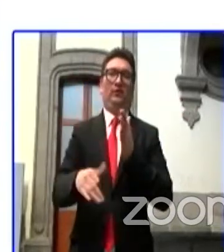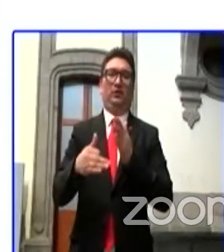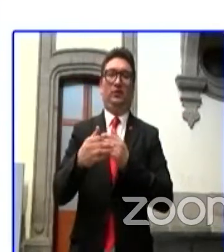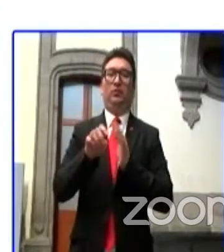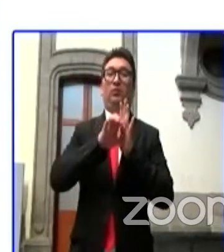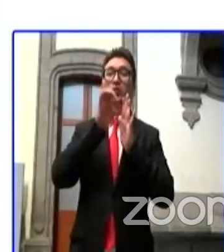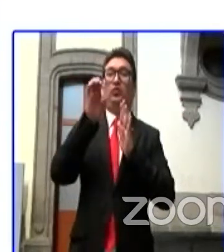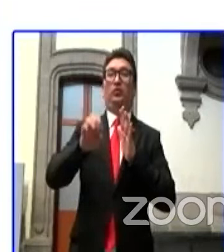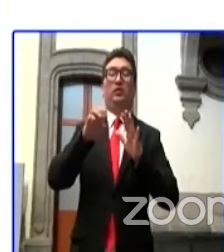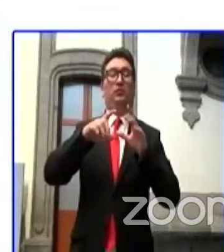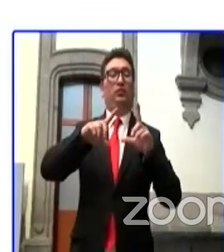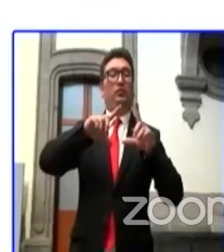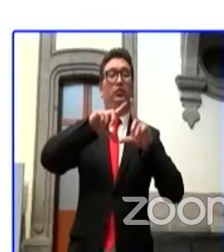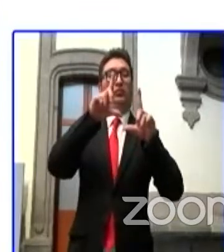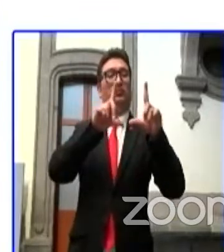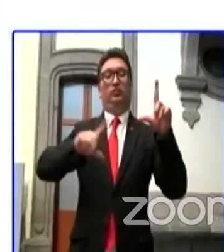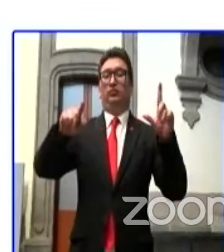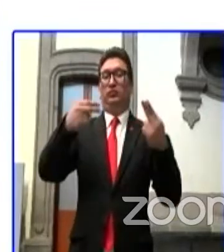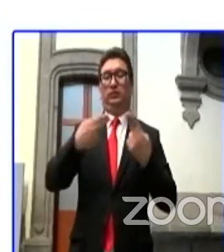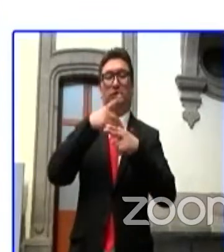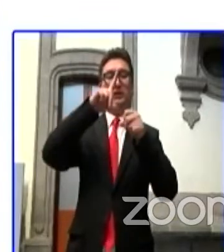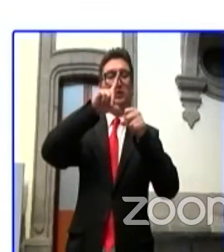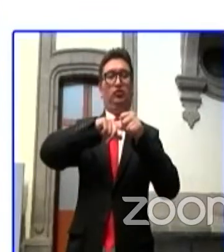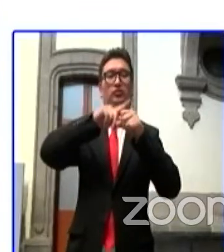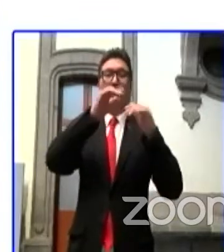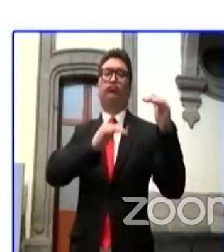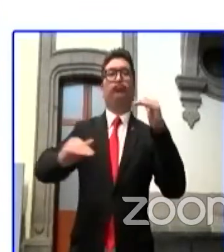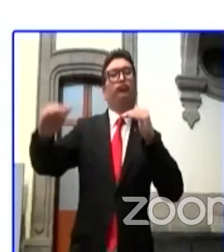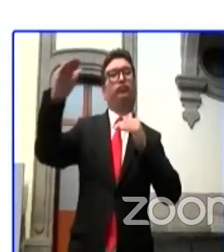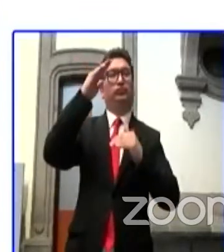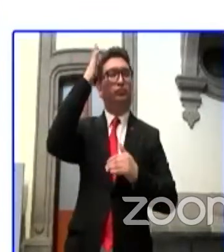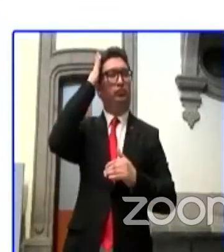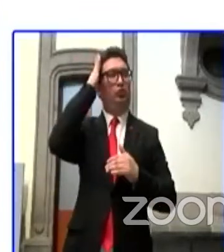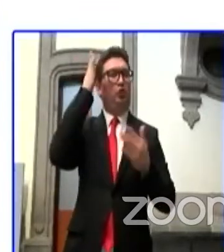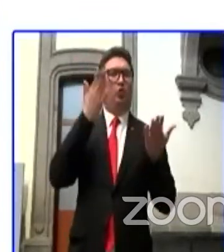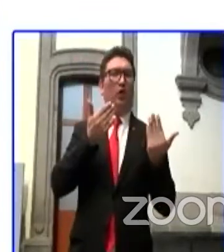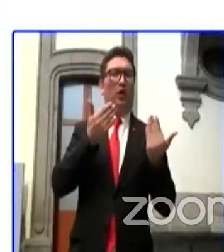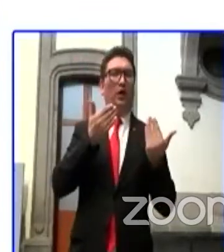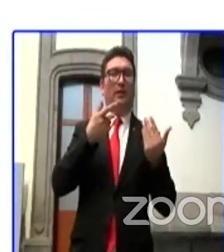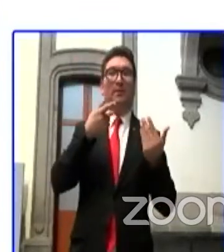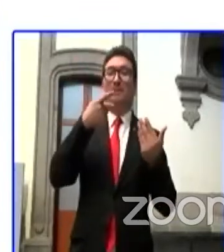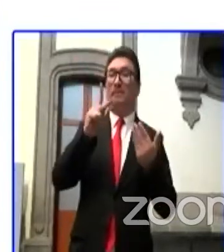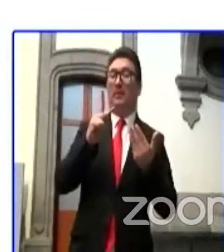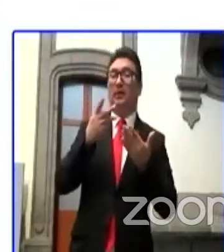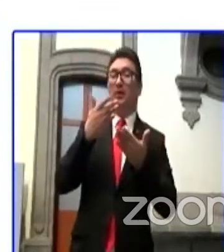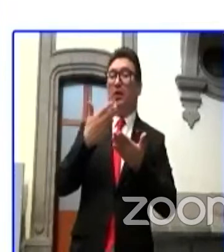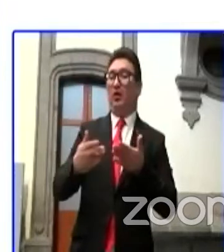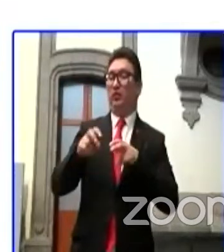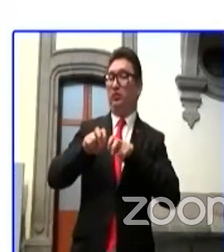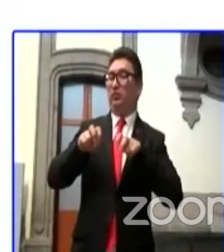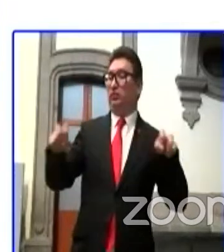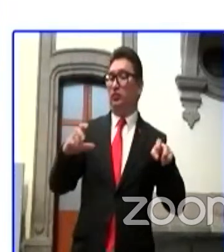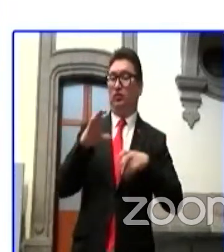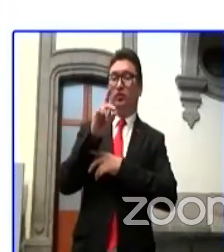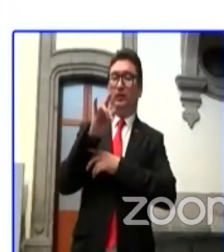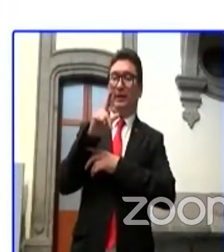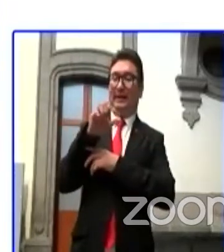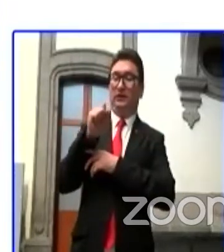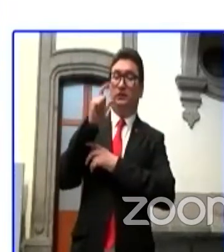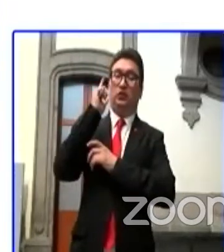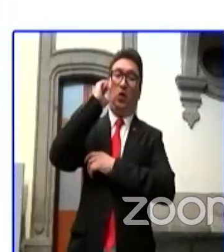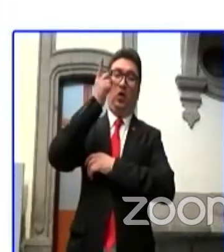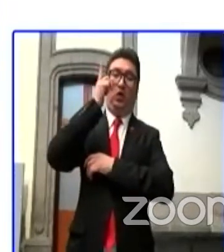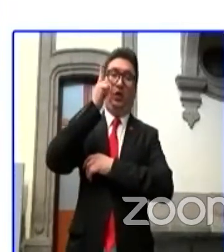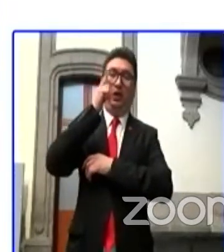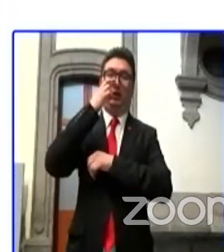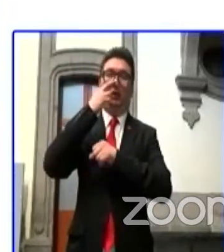cabeza nacional, qué mejor que aquí al ladito estuviera un titular de un CONADIS o una titular